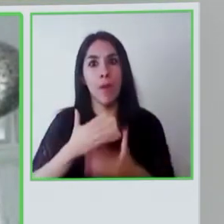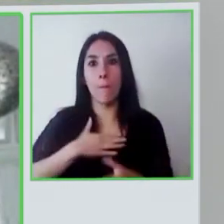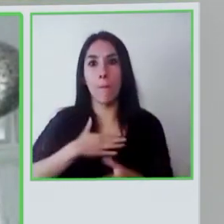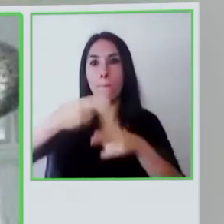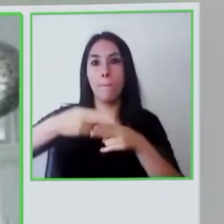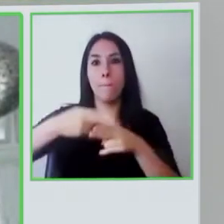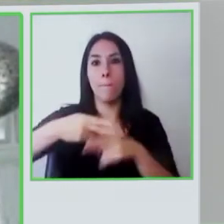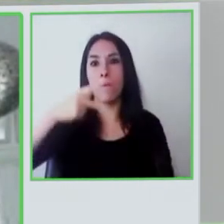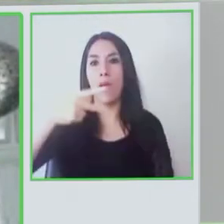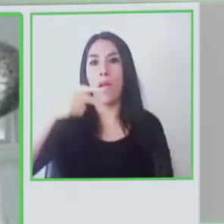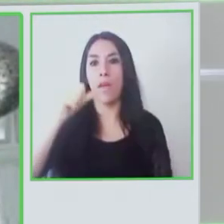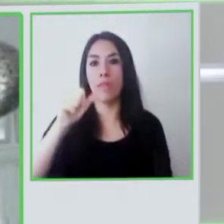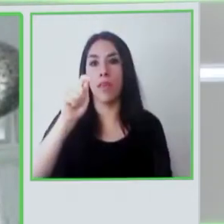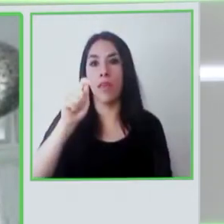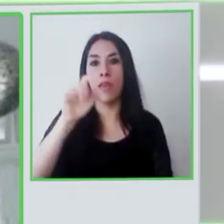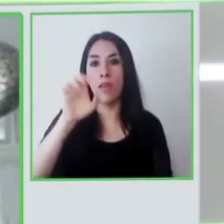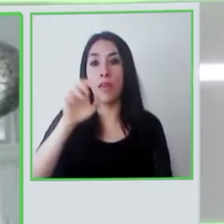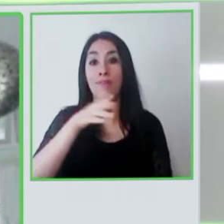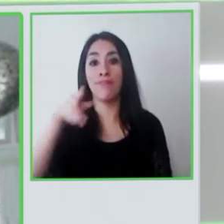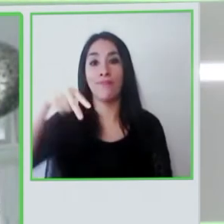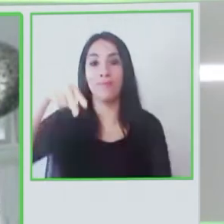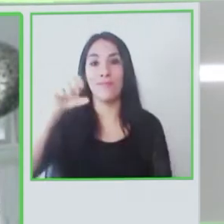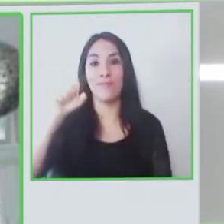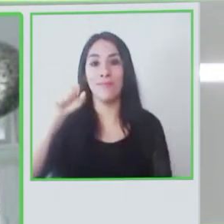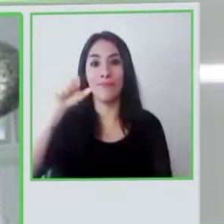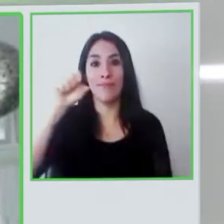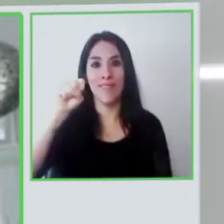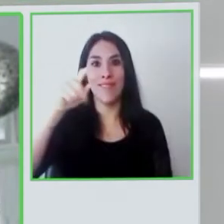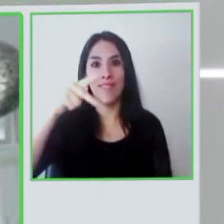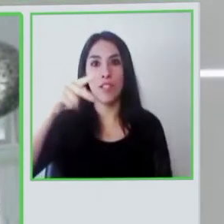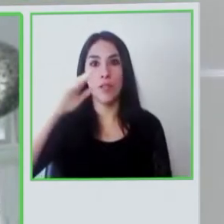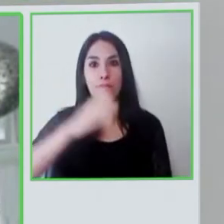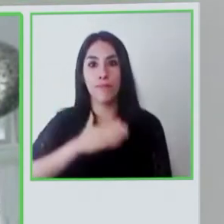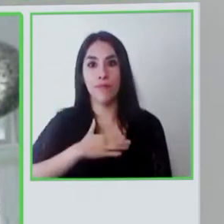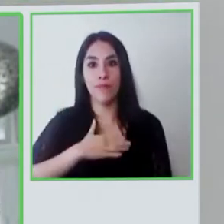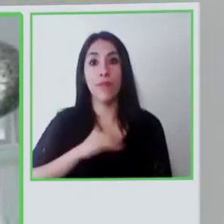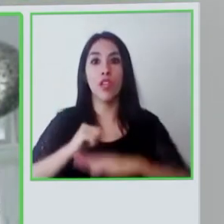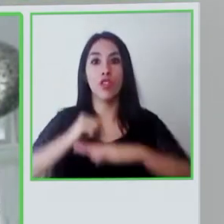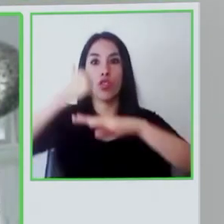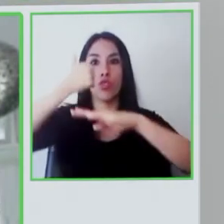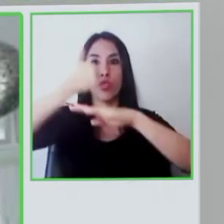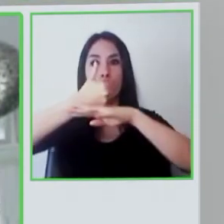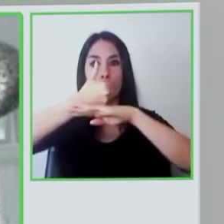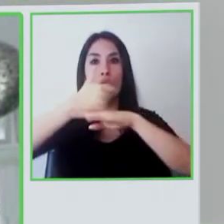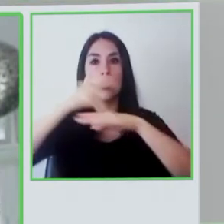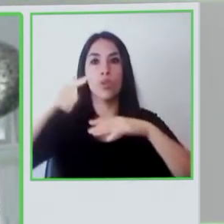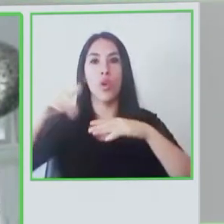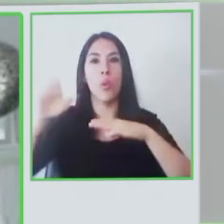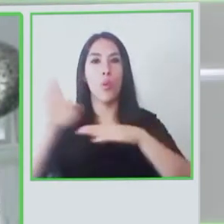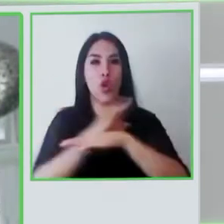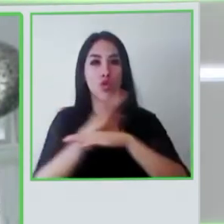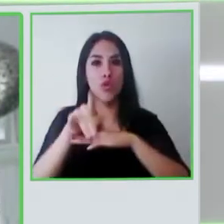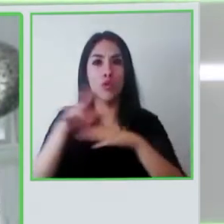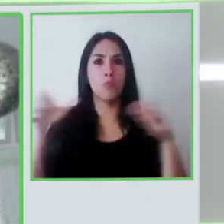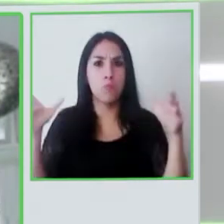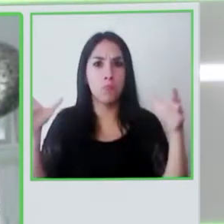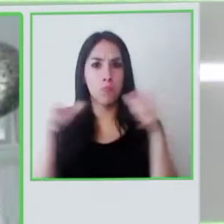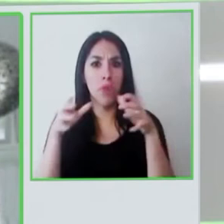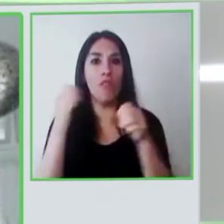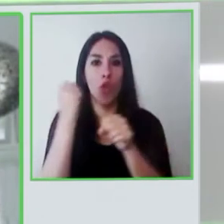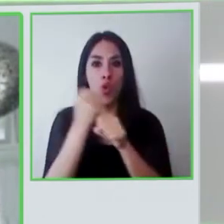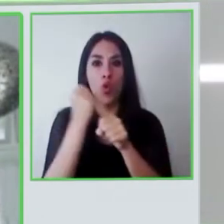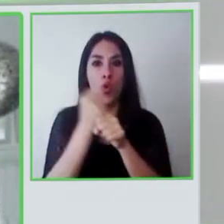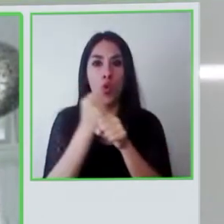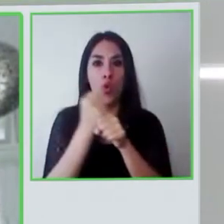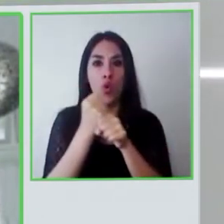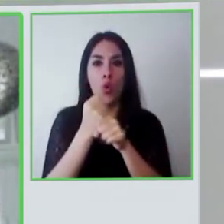que es la única red del mundo de empleo en redes para personas